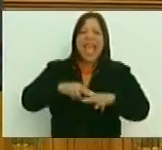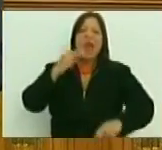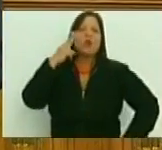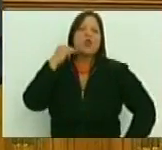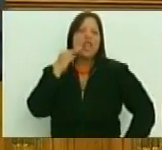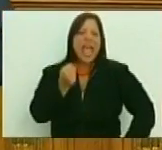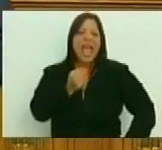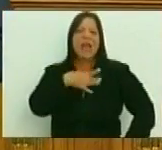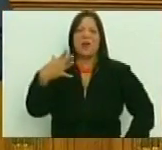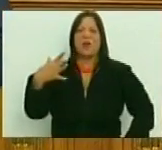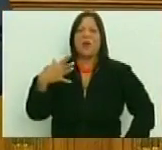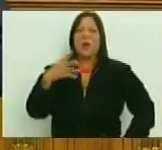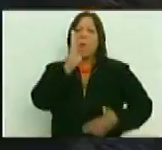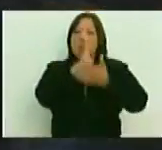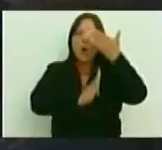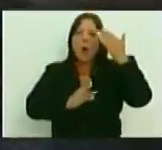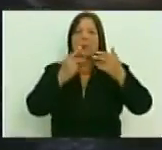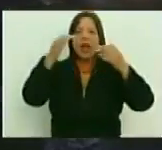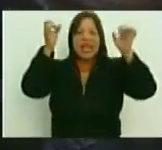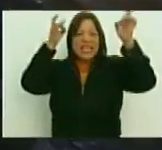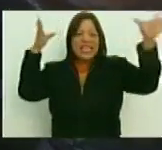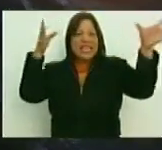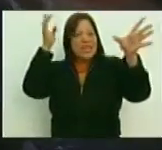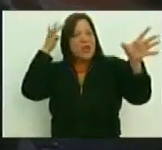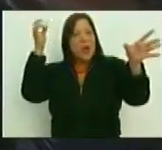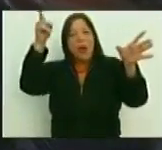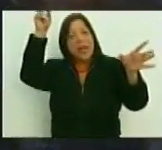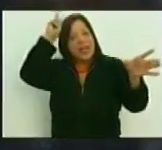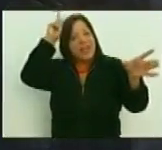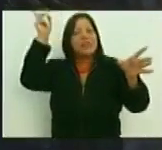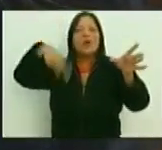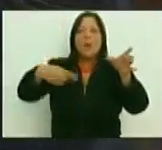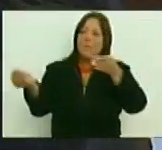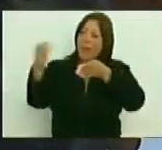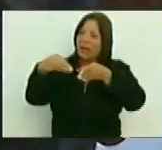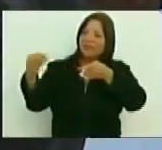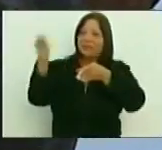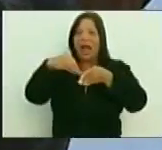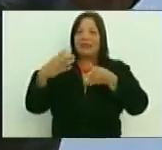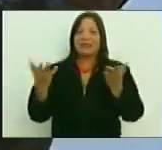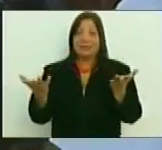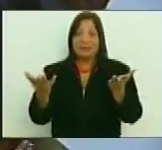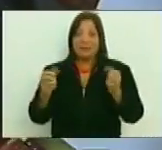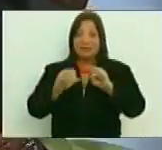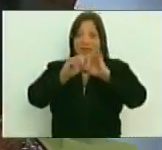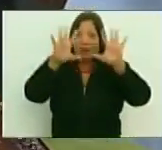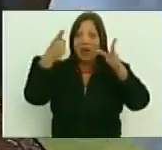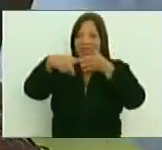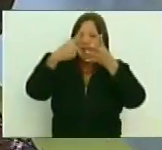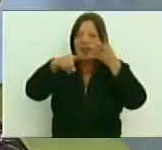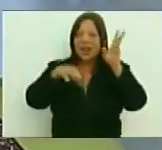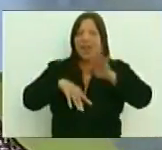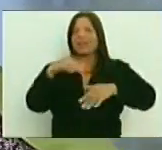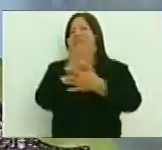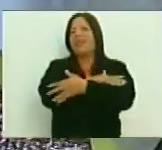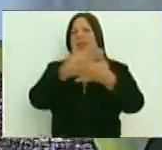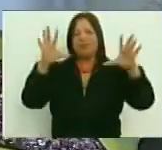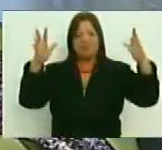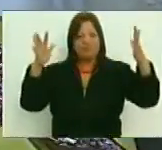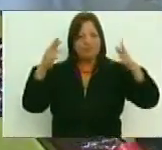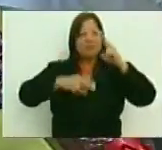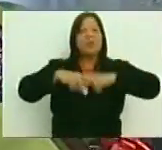negros, las negras, los indios, las indias, como parte del contingente de constructoras